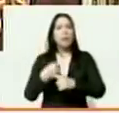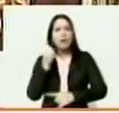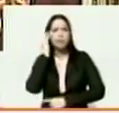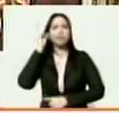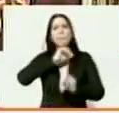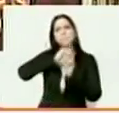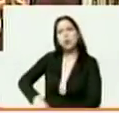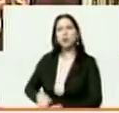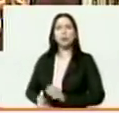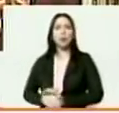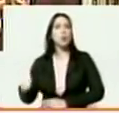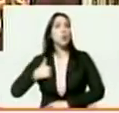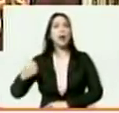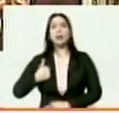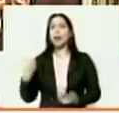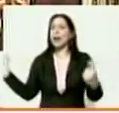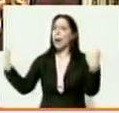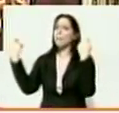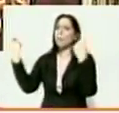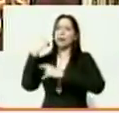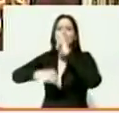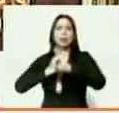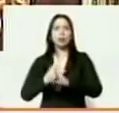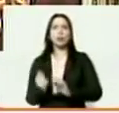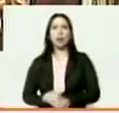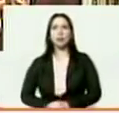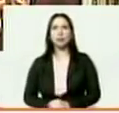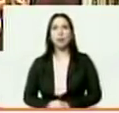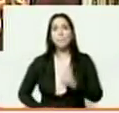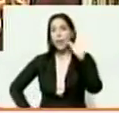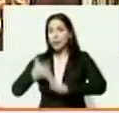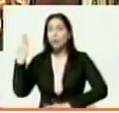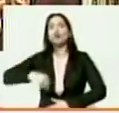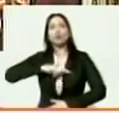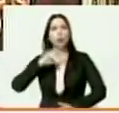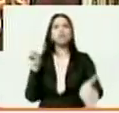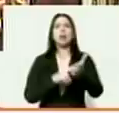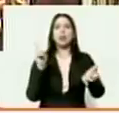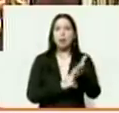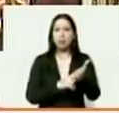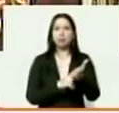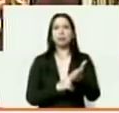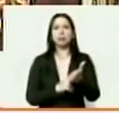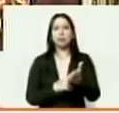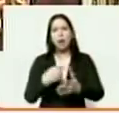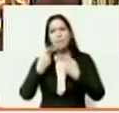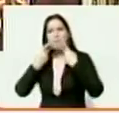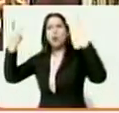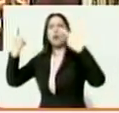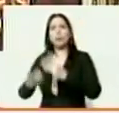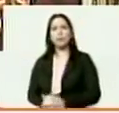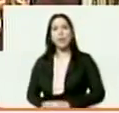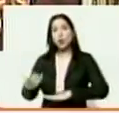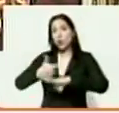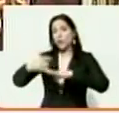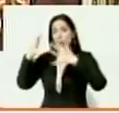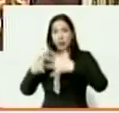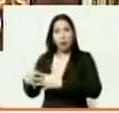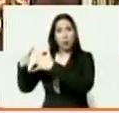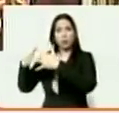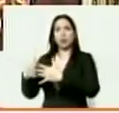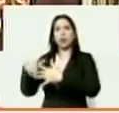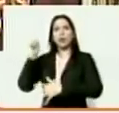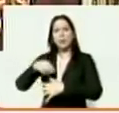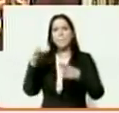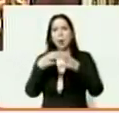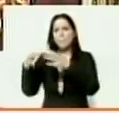derrotar cualquier campaña internacional. Y vayamos con nuestra verdad a decirle al gobierno de Estados Unidos, a los